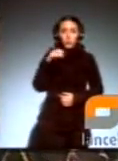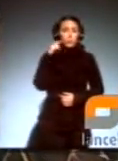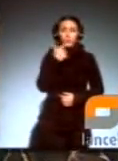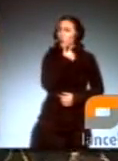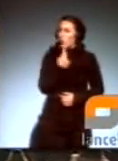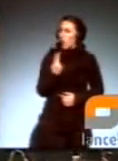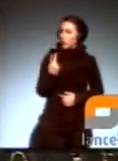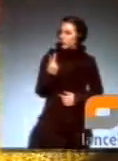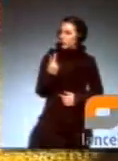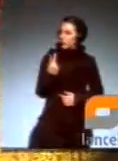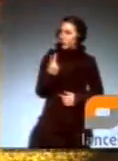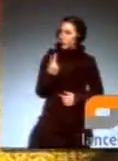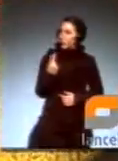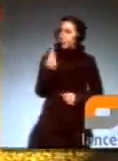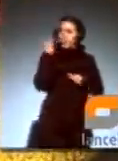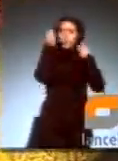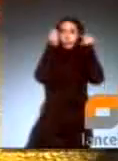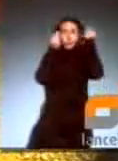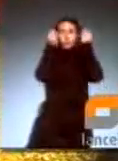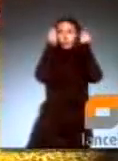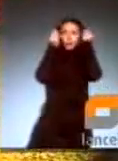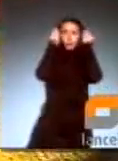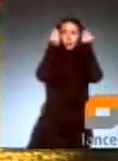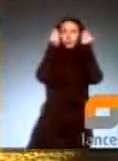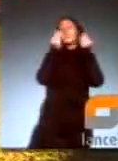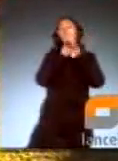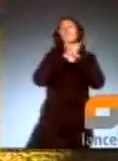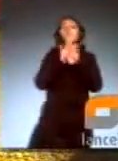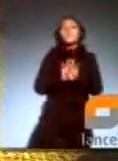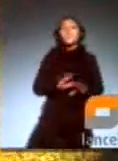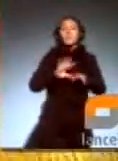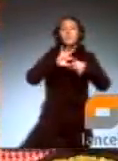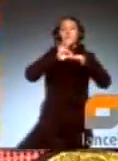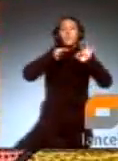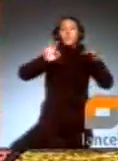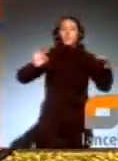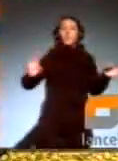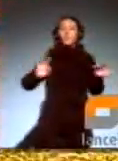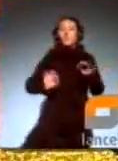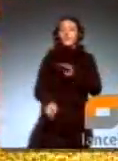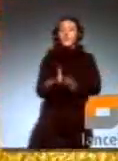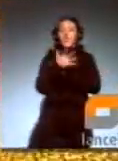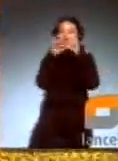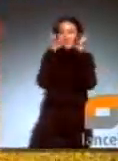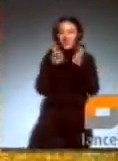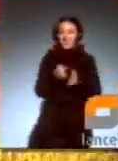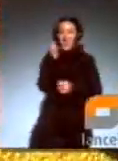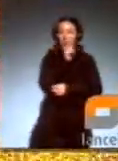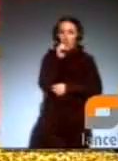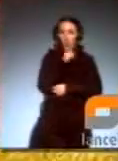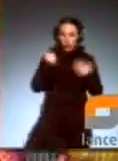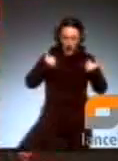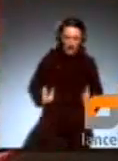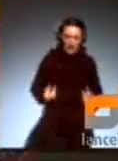orejas? Y a partir de ahí, fuimos hilando, hilando, y esto salió. ¿Por qué nos hicieron